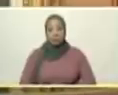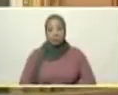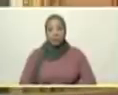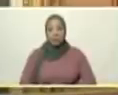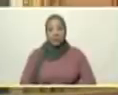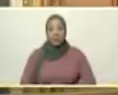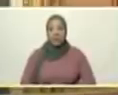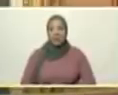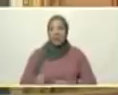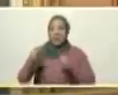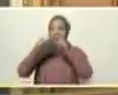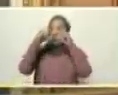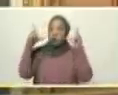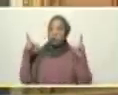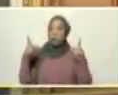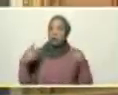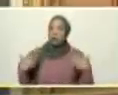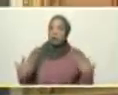Y eso prendió la mecha.